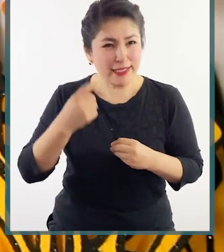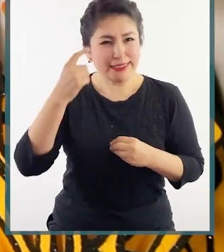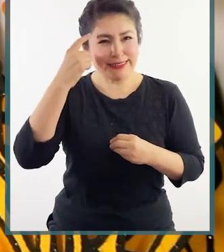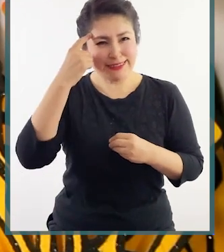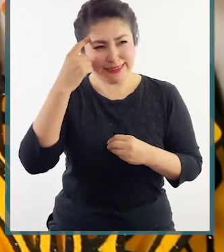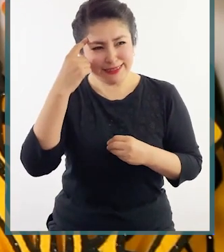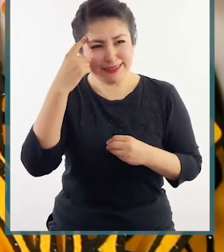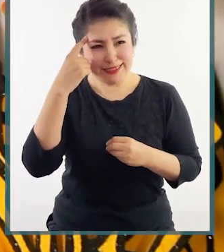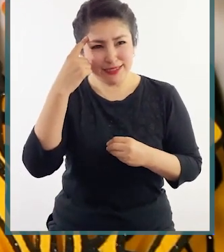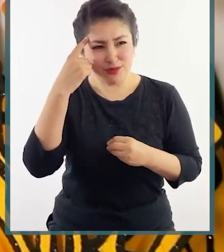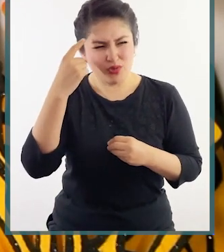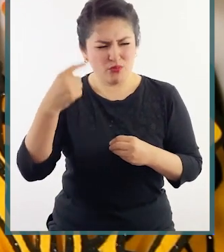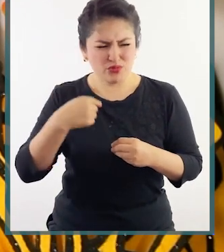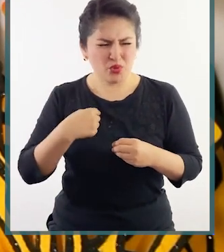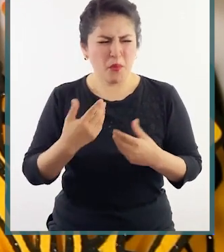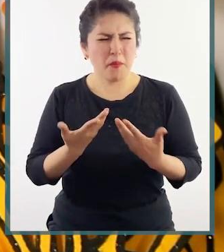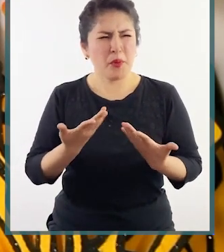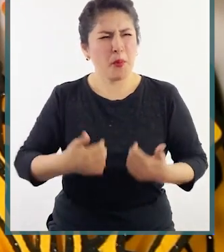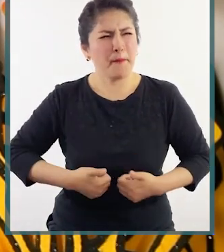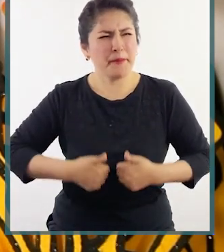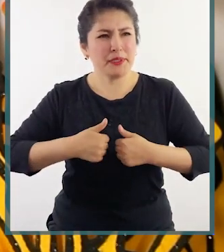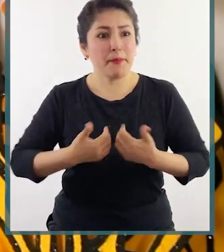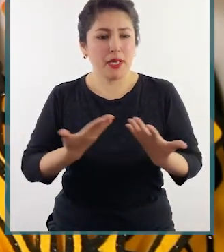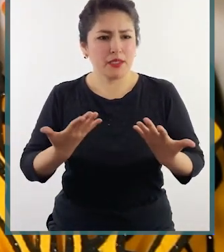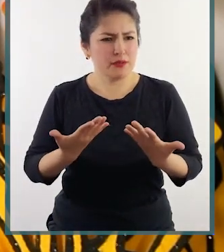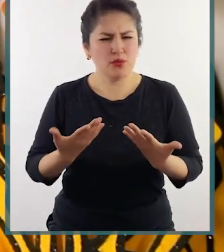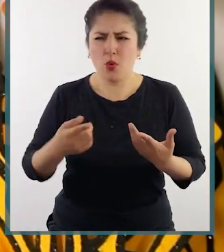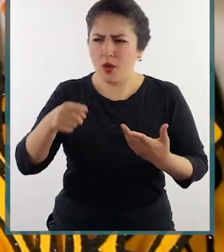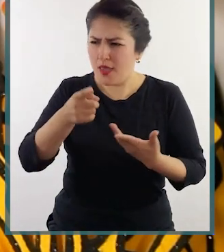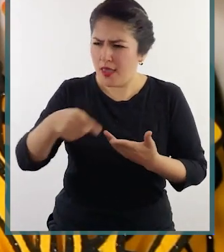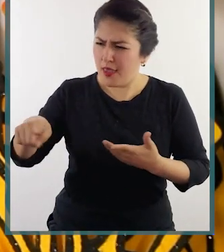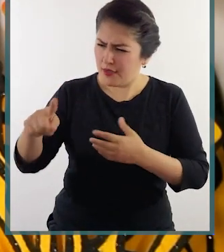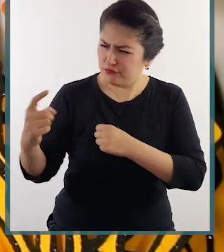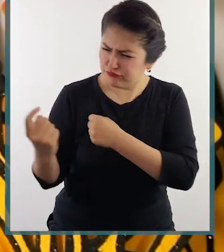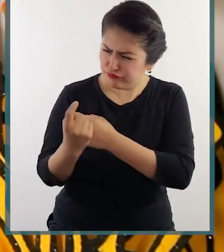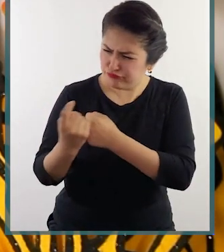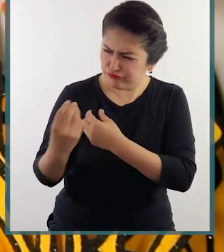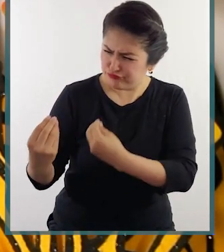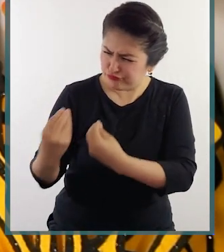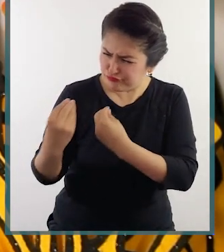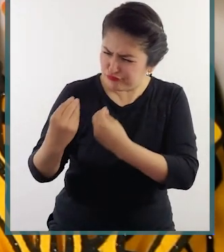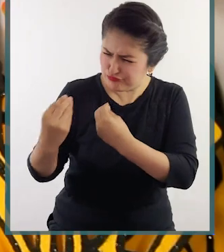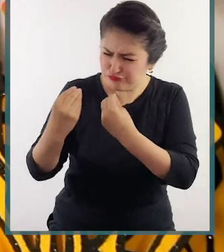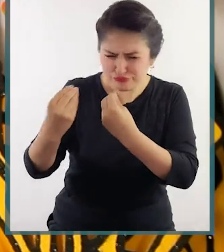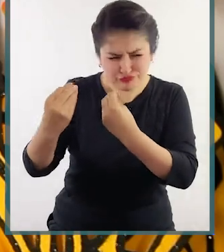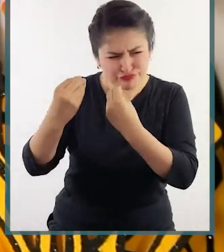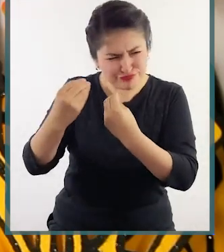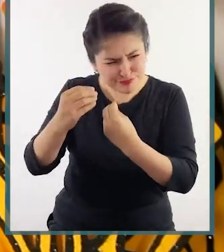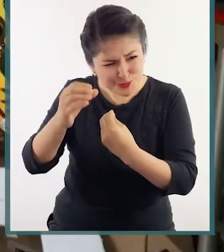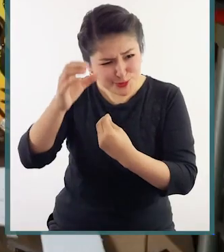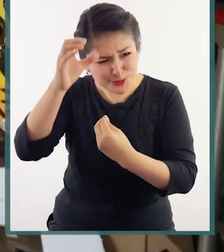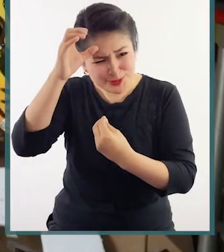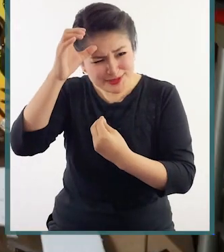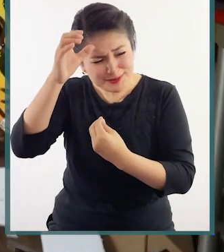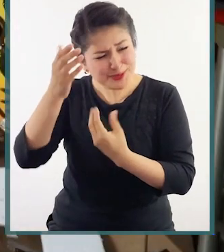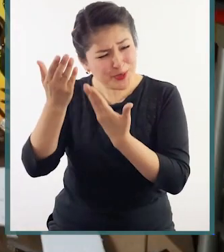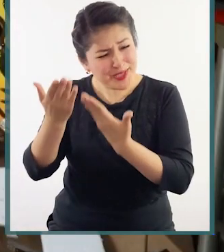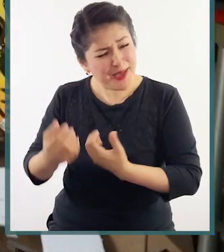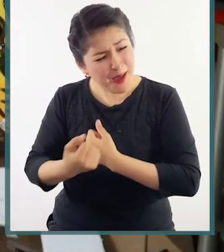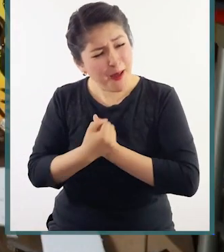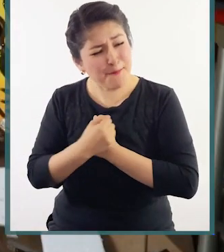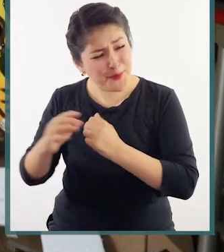existencia no es de la nada, no es que yo me hice de la nada, sino surgió de un grupo de personas que me